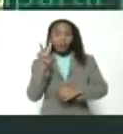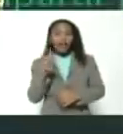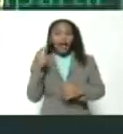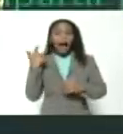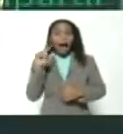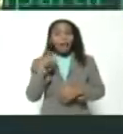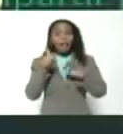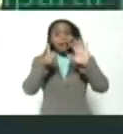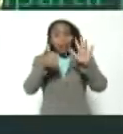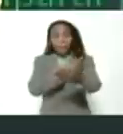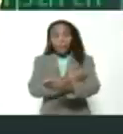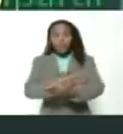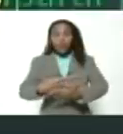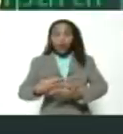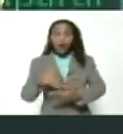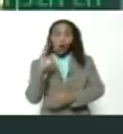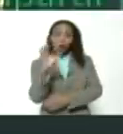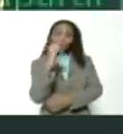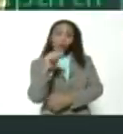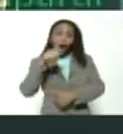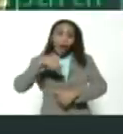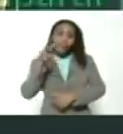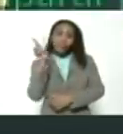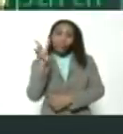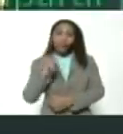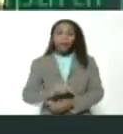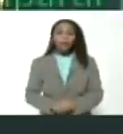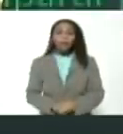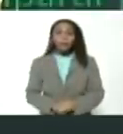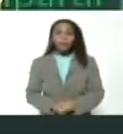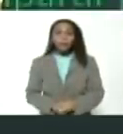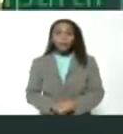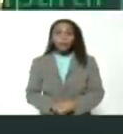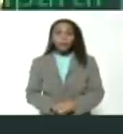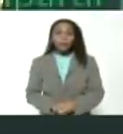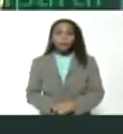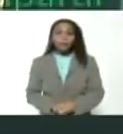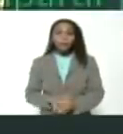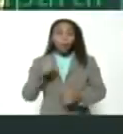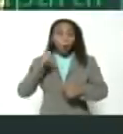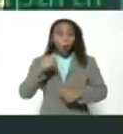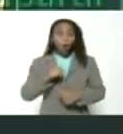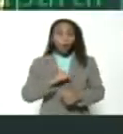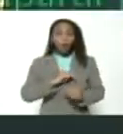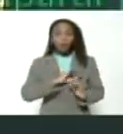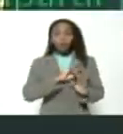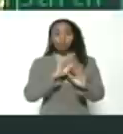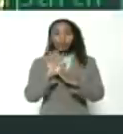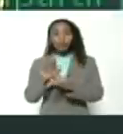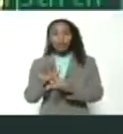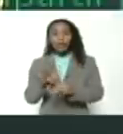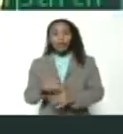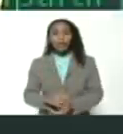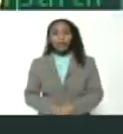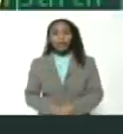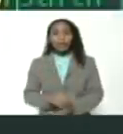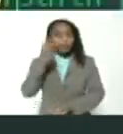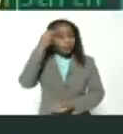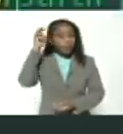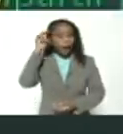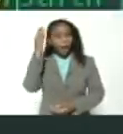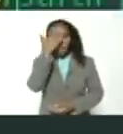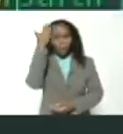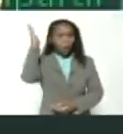colombianos. 6 millones de colombianos. Hoy va la canciller española de manera hipócrita